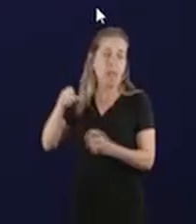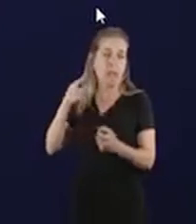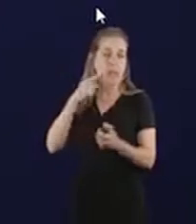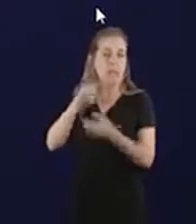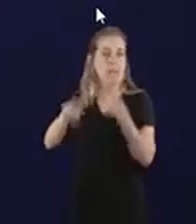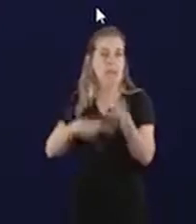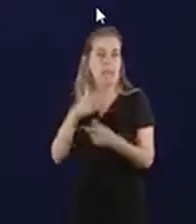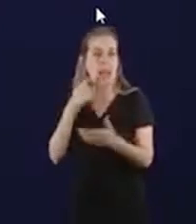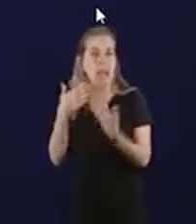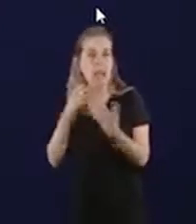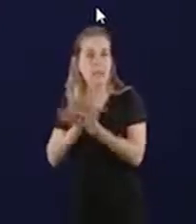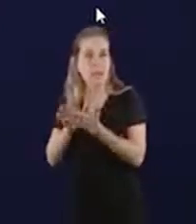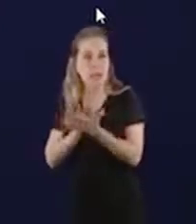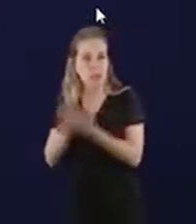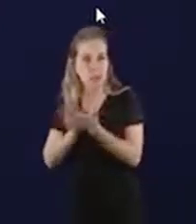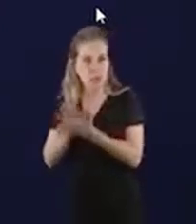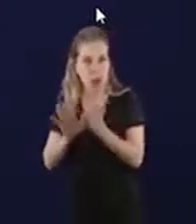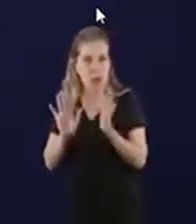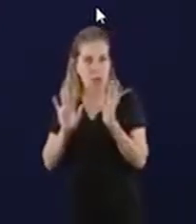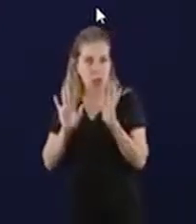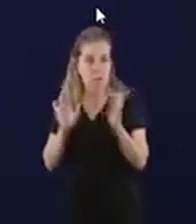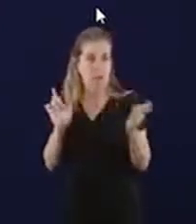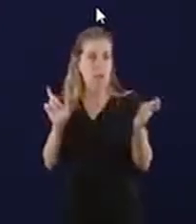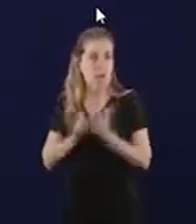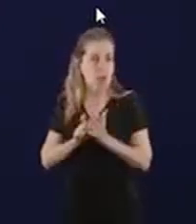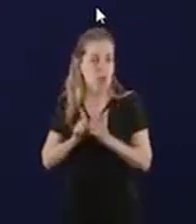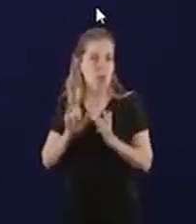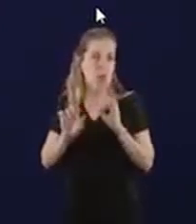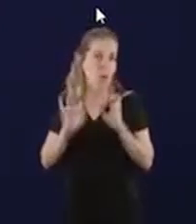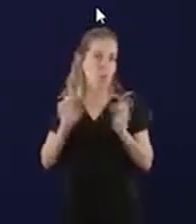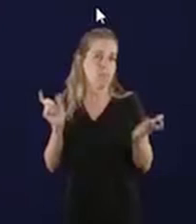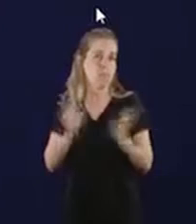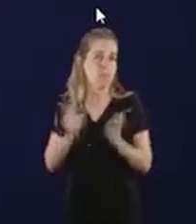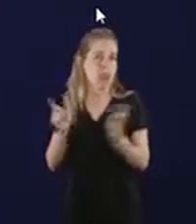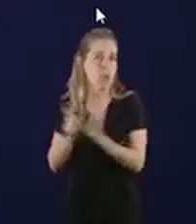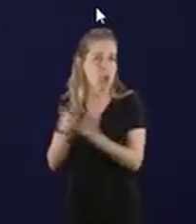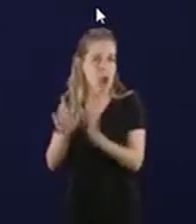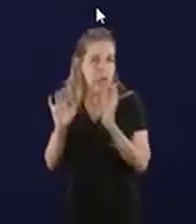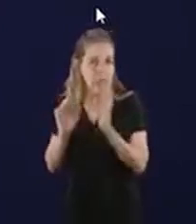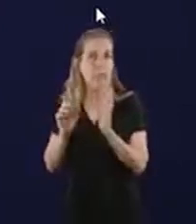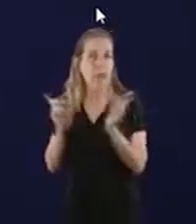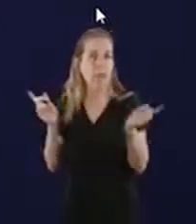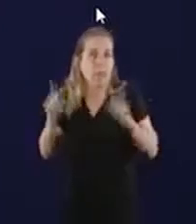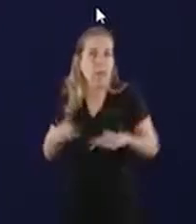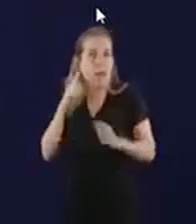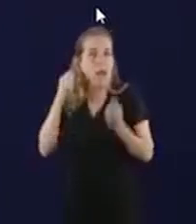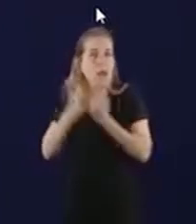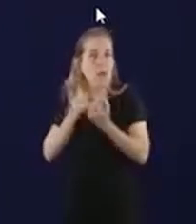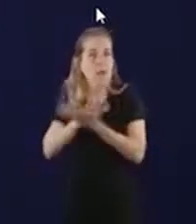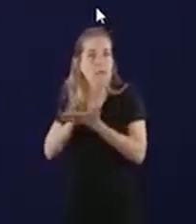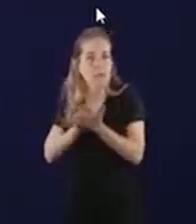entonces eh la la la reunión o las reuniones que ocurran el día de mañana para reencauzar el acuerdo